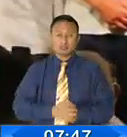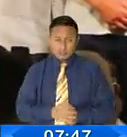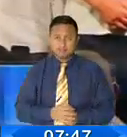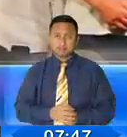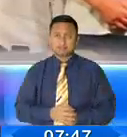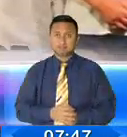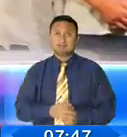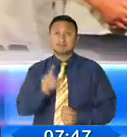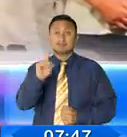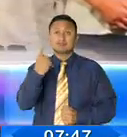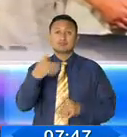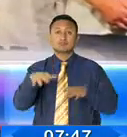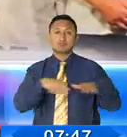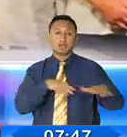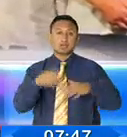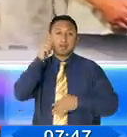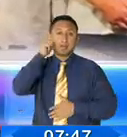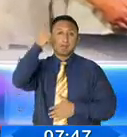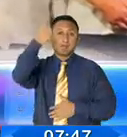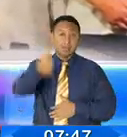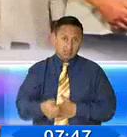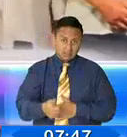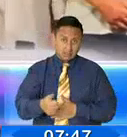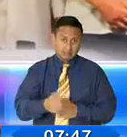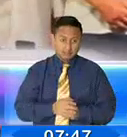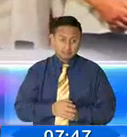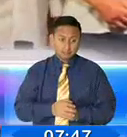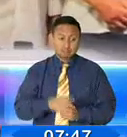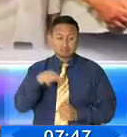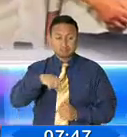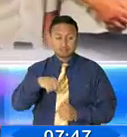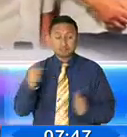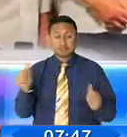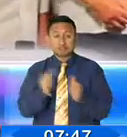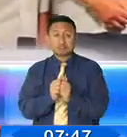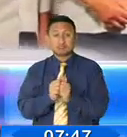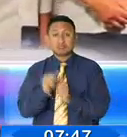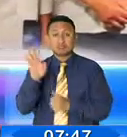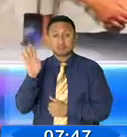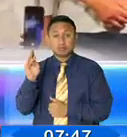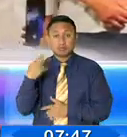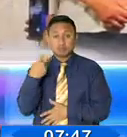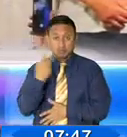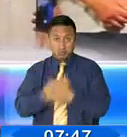primera actividad mañana será ir con María de Lourdes, mis hijos,